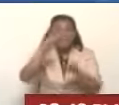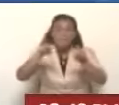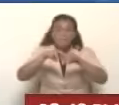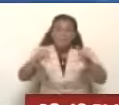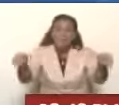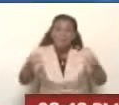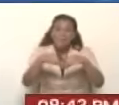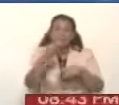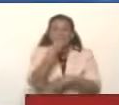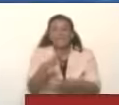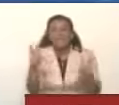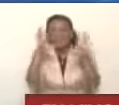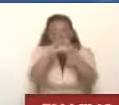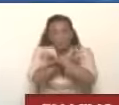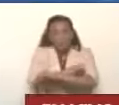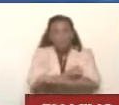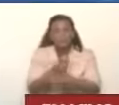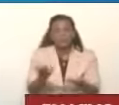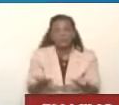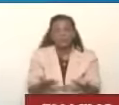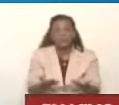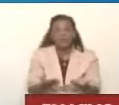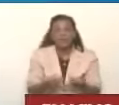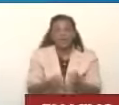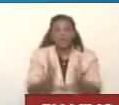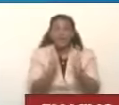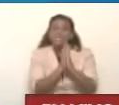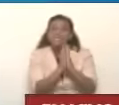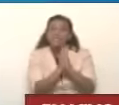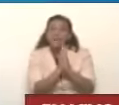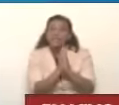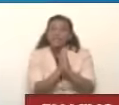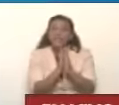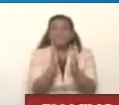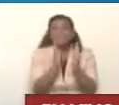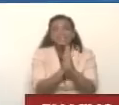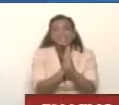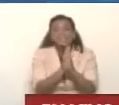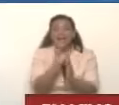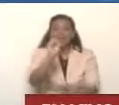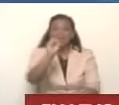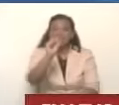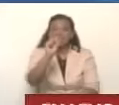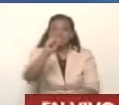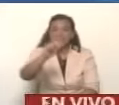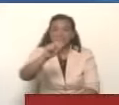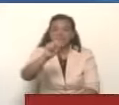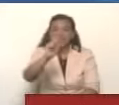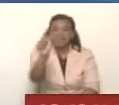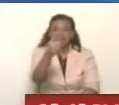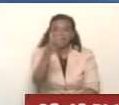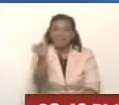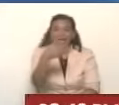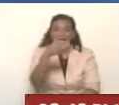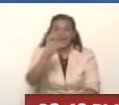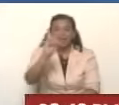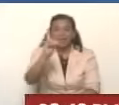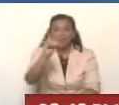Buenas noches, presidente. ¿A ti te dicen cómo? ¿Santa o Dominga? Santa Dominga Rosario. ¿Te dicen las